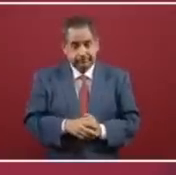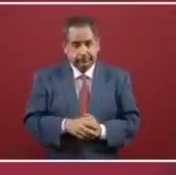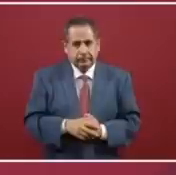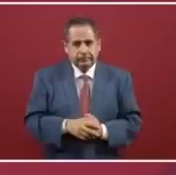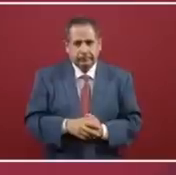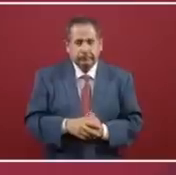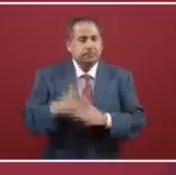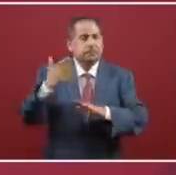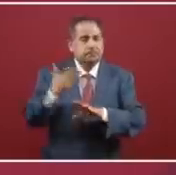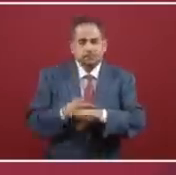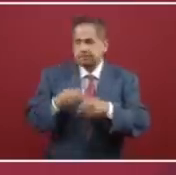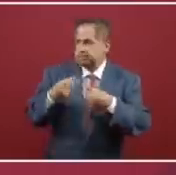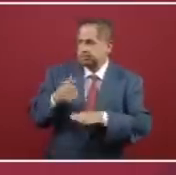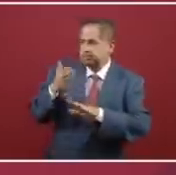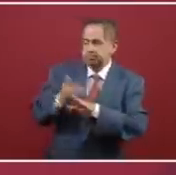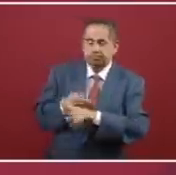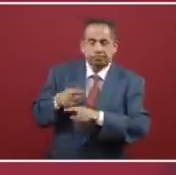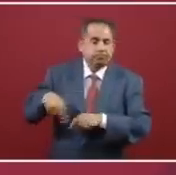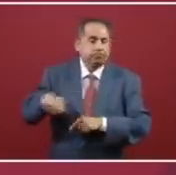afectan